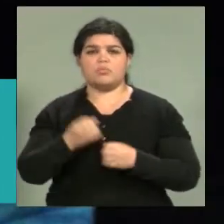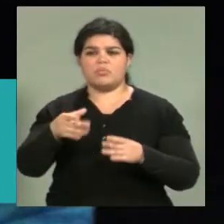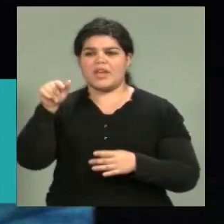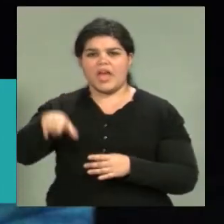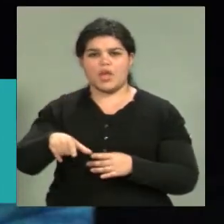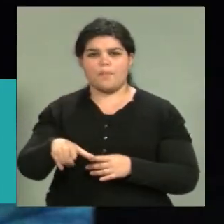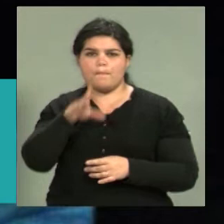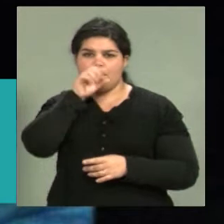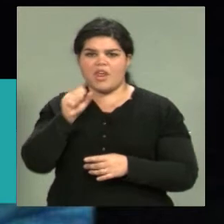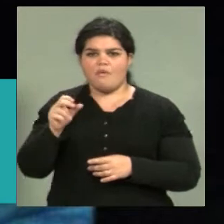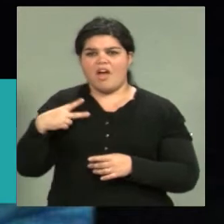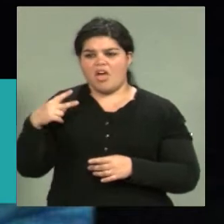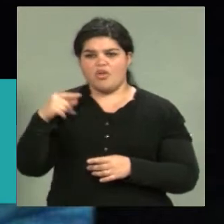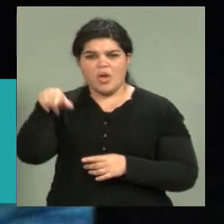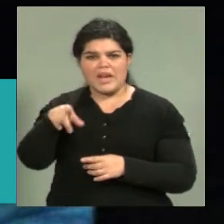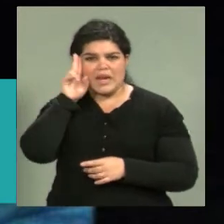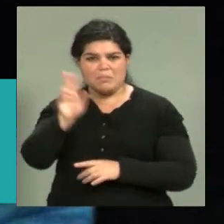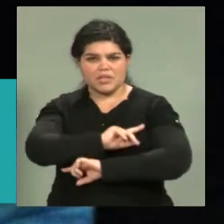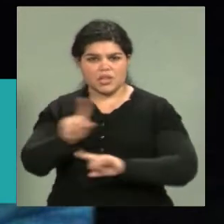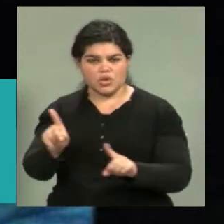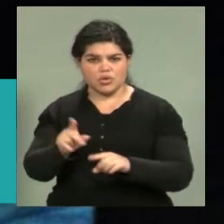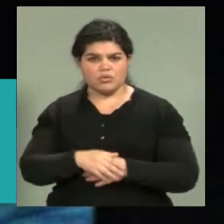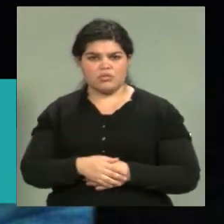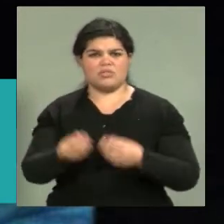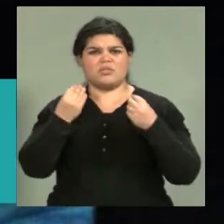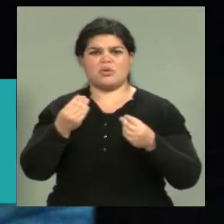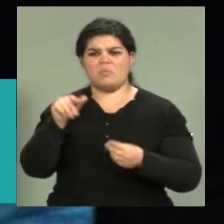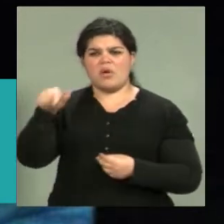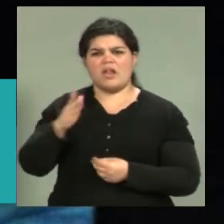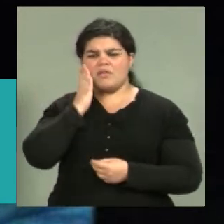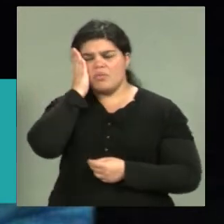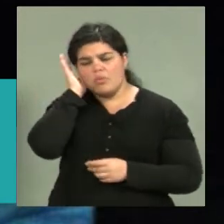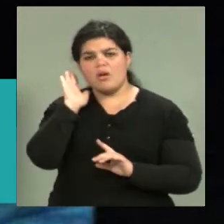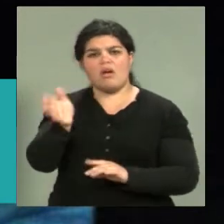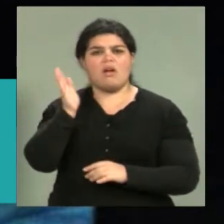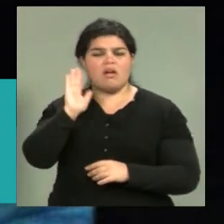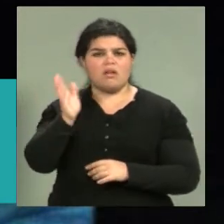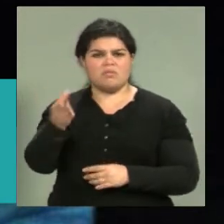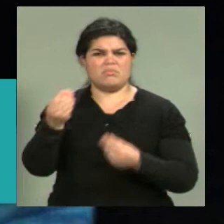privacidad de mi hermano, porque yo me pregunto quién quisiera estar en estado vegetativo,